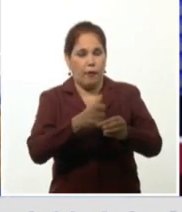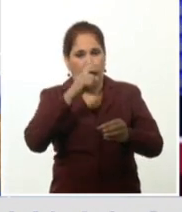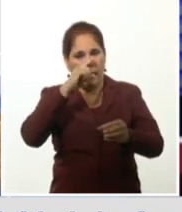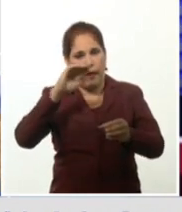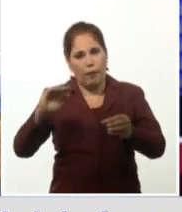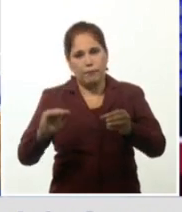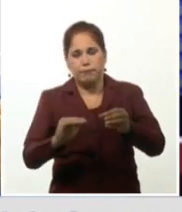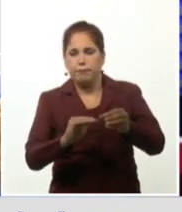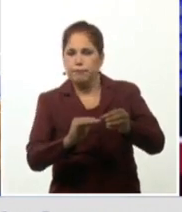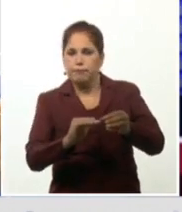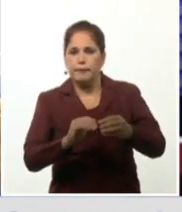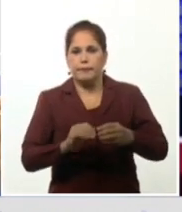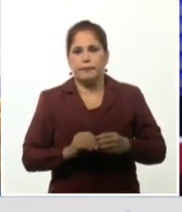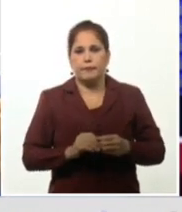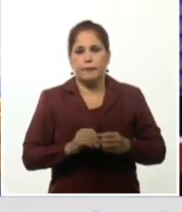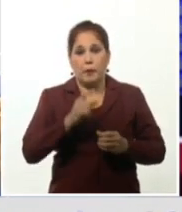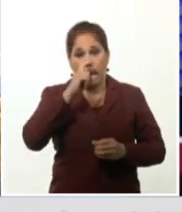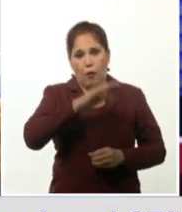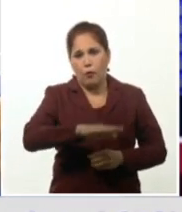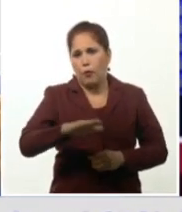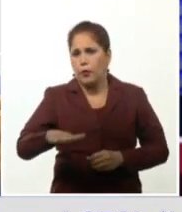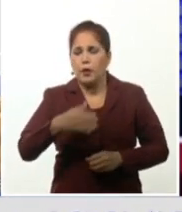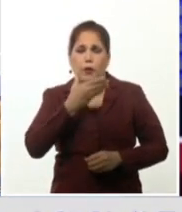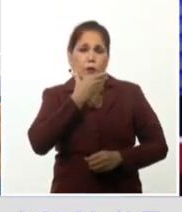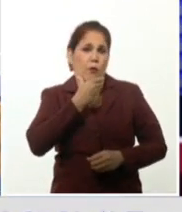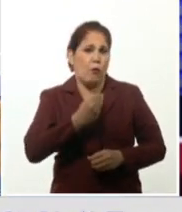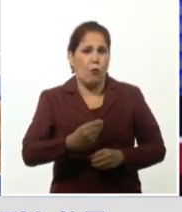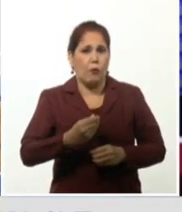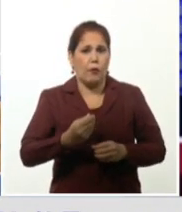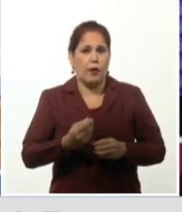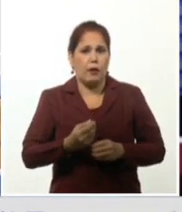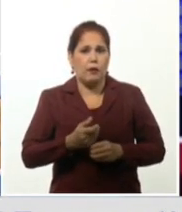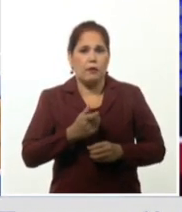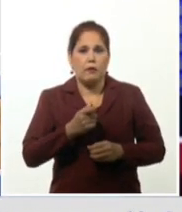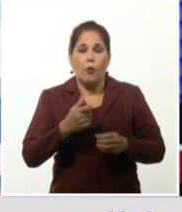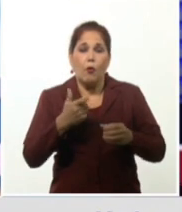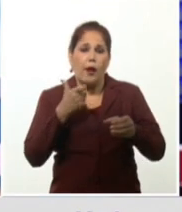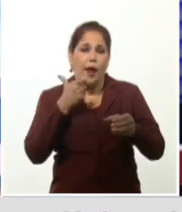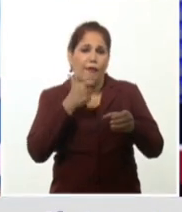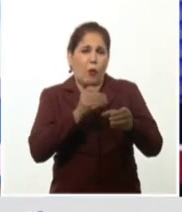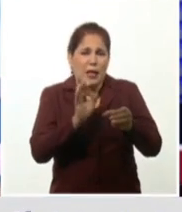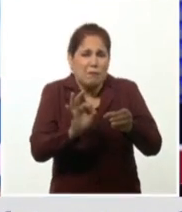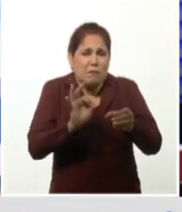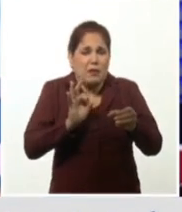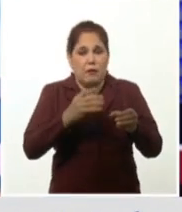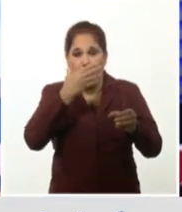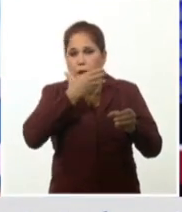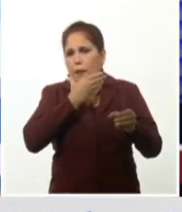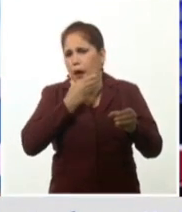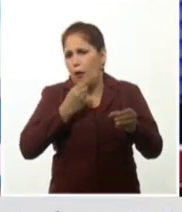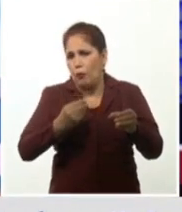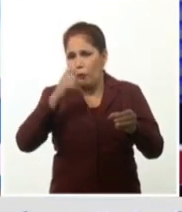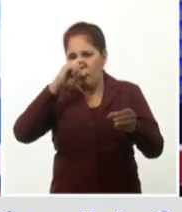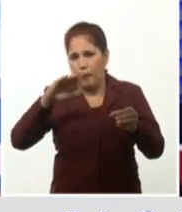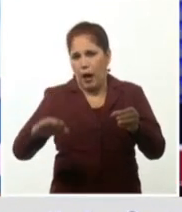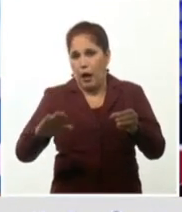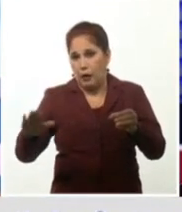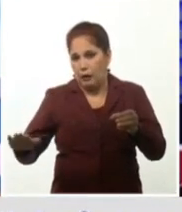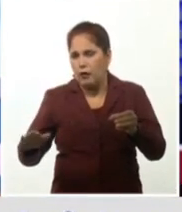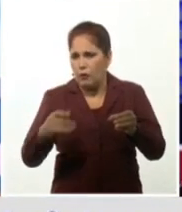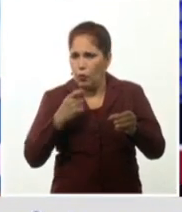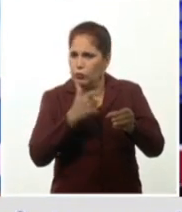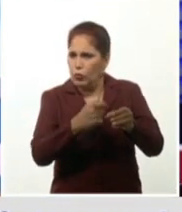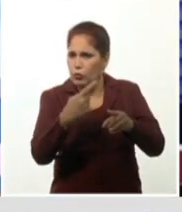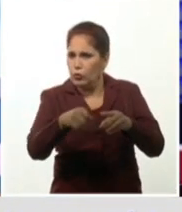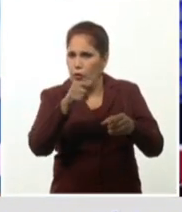pediátricas, para los niños, jóvenes, adolescentes? Sí, yo incluso en otra ocasión anterior había expresado, nosotros